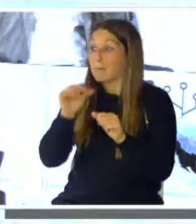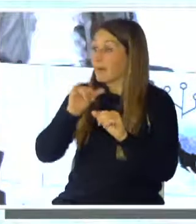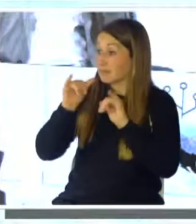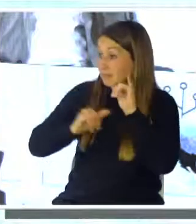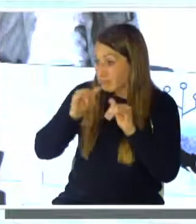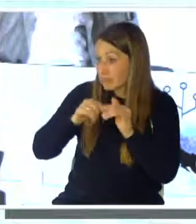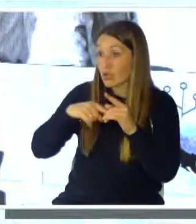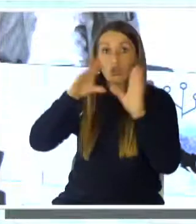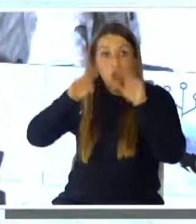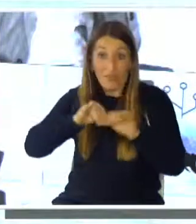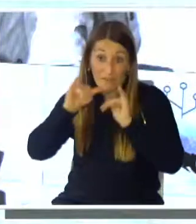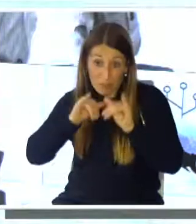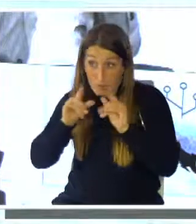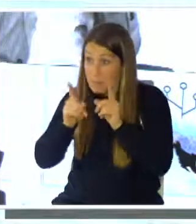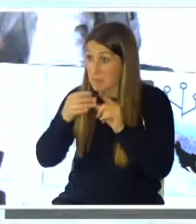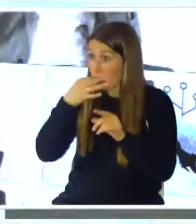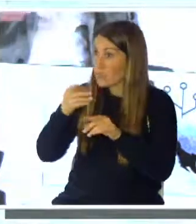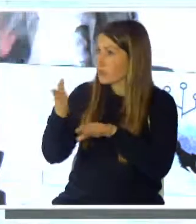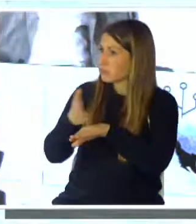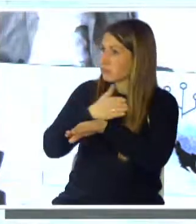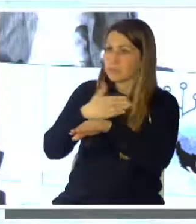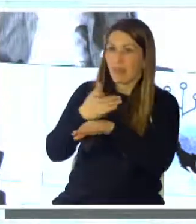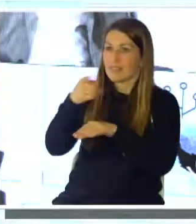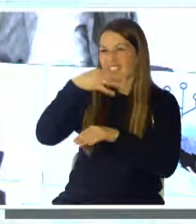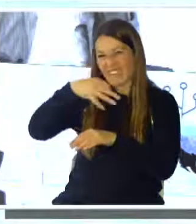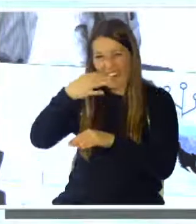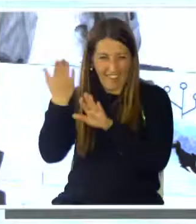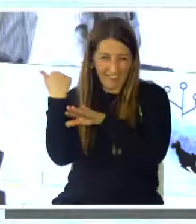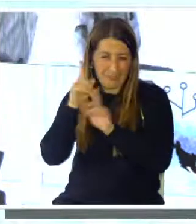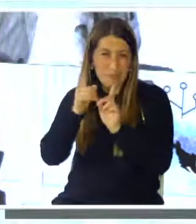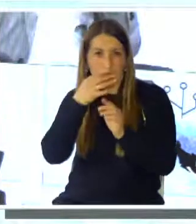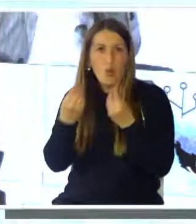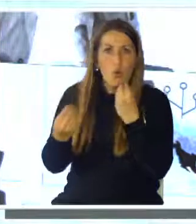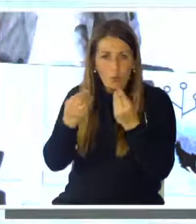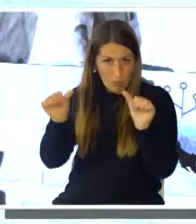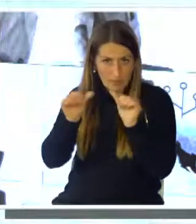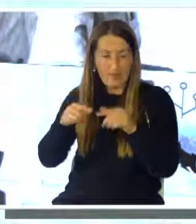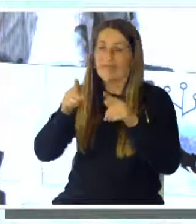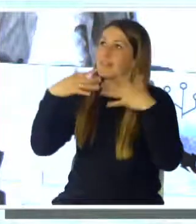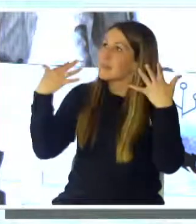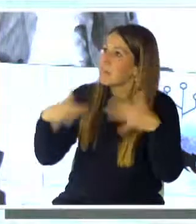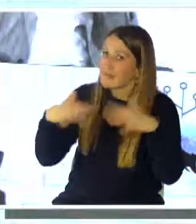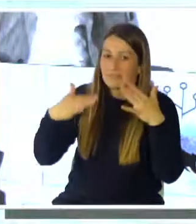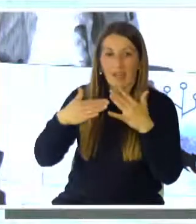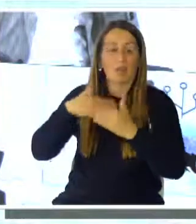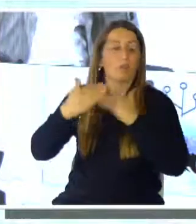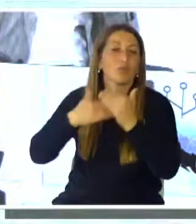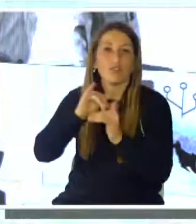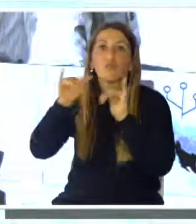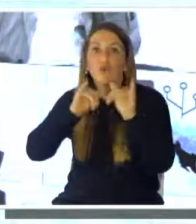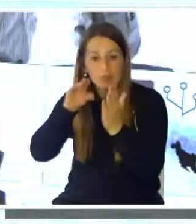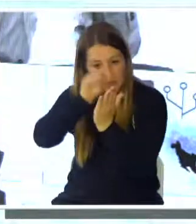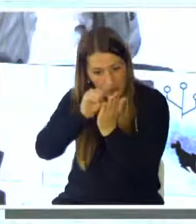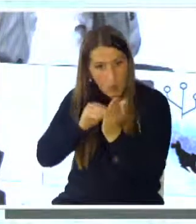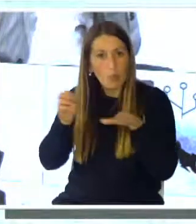que como bien mencionaban en las anteriores charlas es demasiada la que hay que procesar es demasiada la que hay que